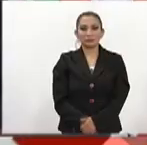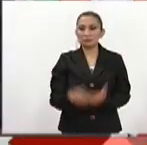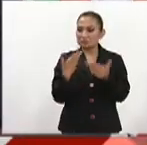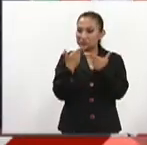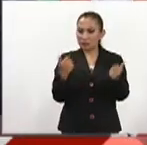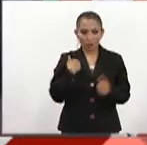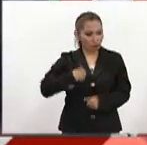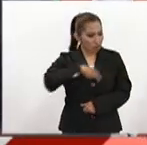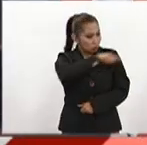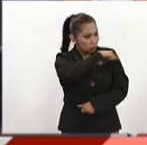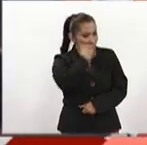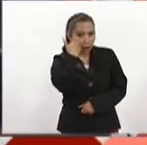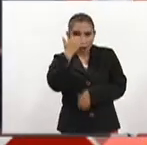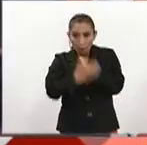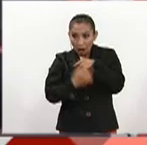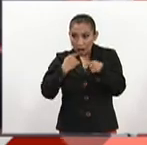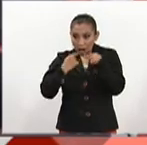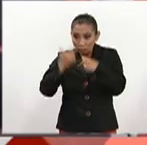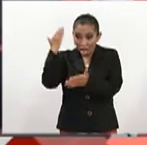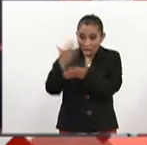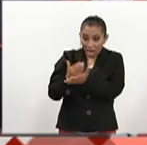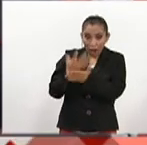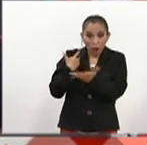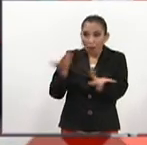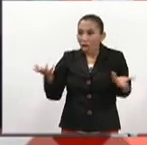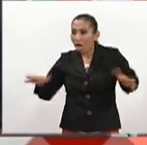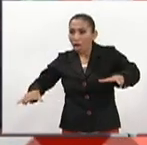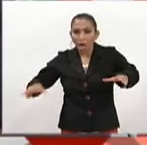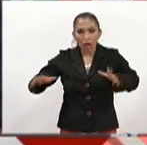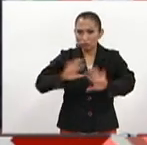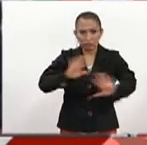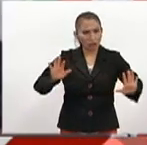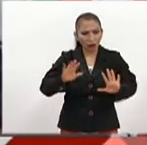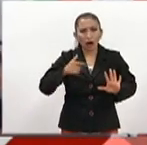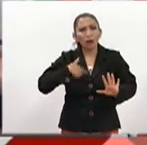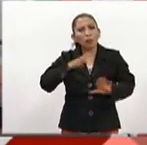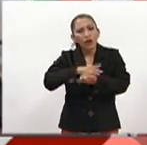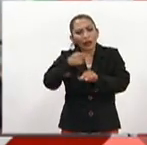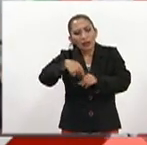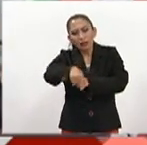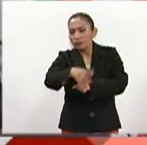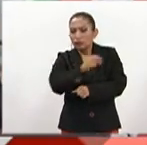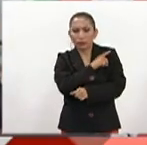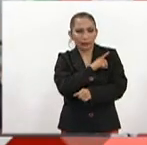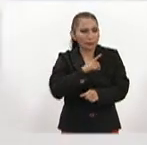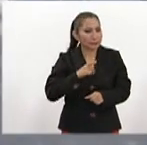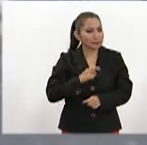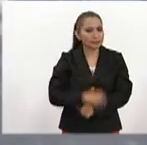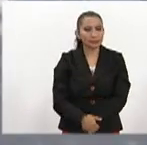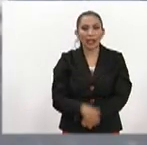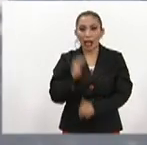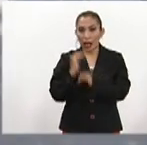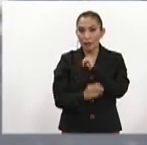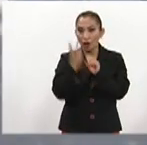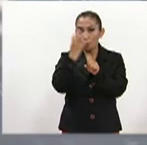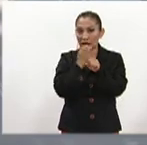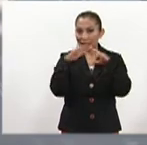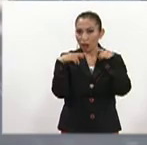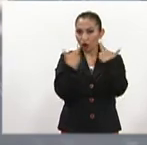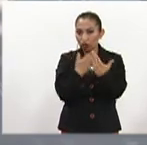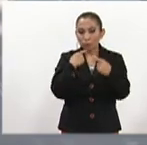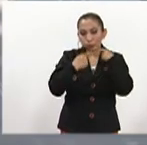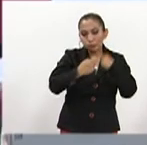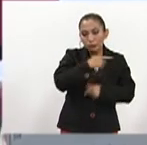Nadie de nosotros quiere terminar esta negociación con las manos vacías y no tiene que haber motivos para ello. Concluyó la cuarta ronda